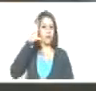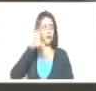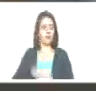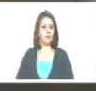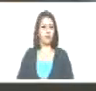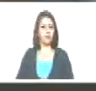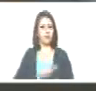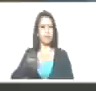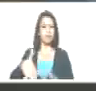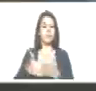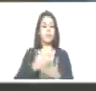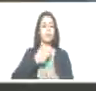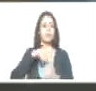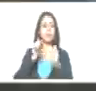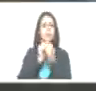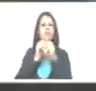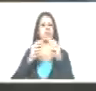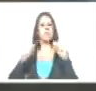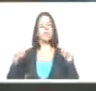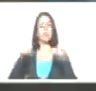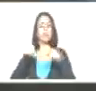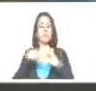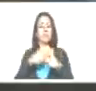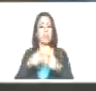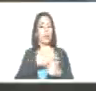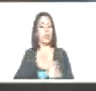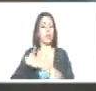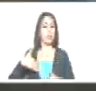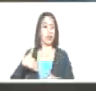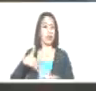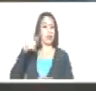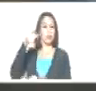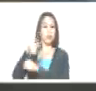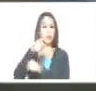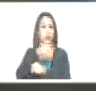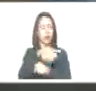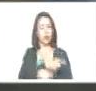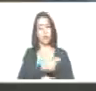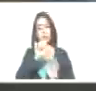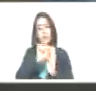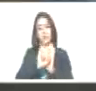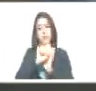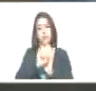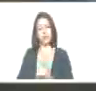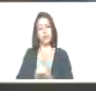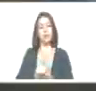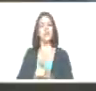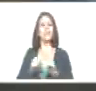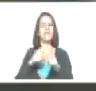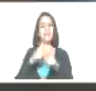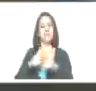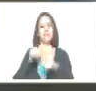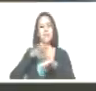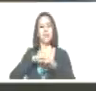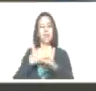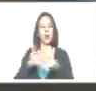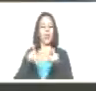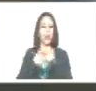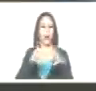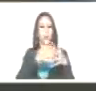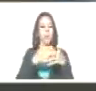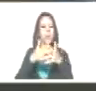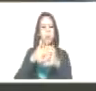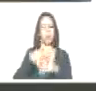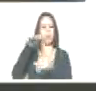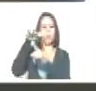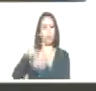nuestro continente. Y quisieron imponerlo como un símbolo de la oligarquía, olvidando entonces que el